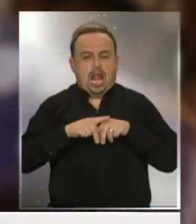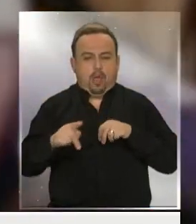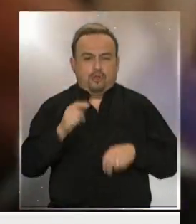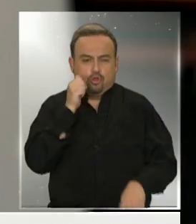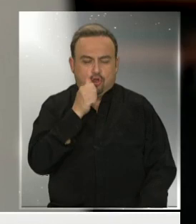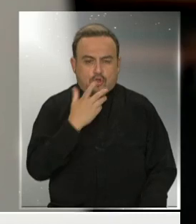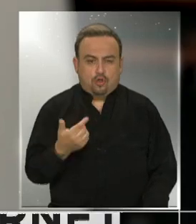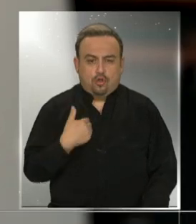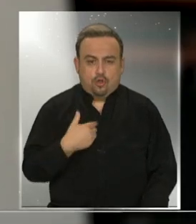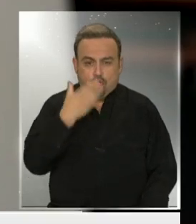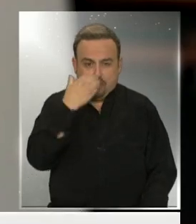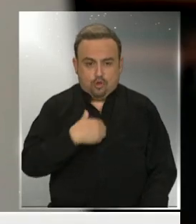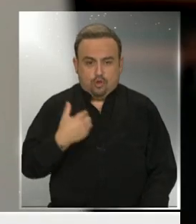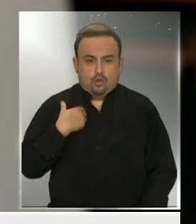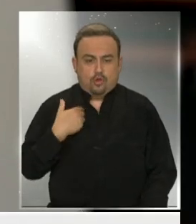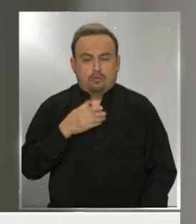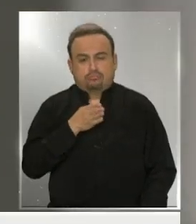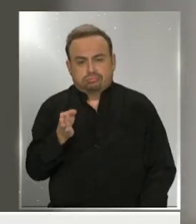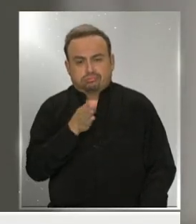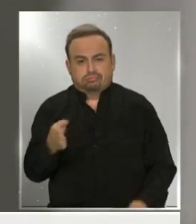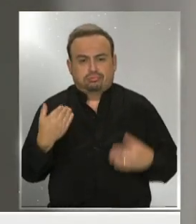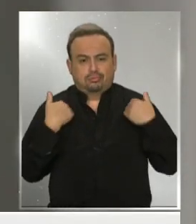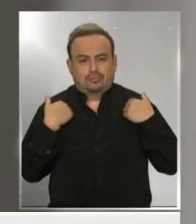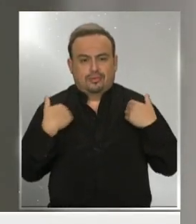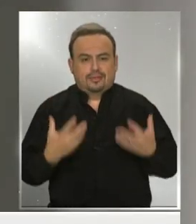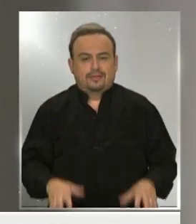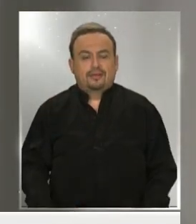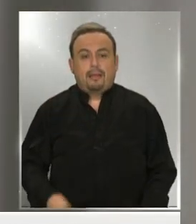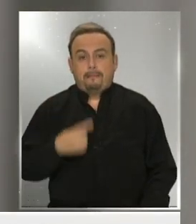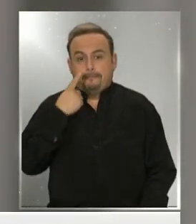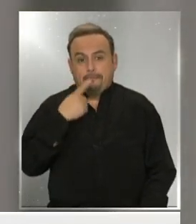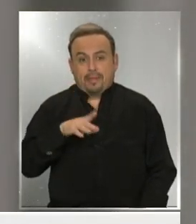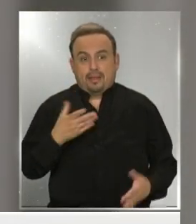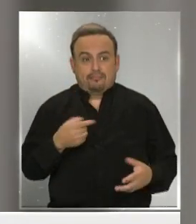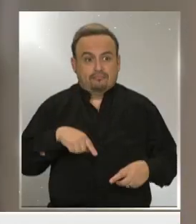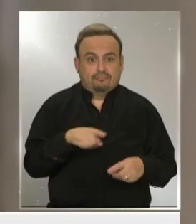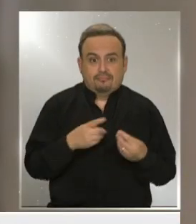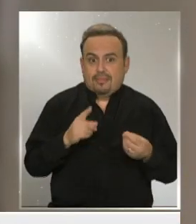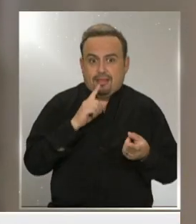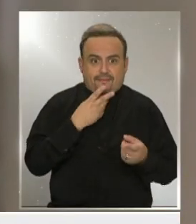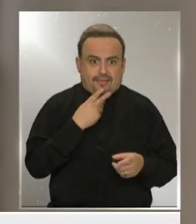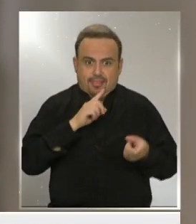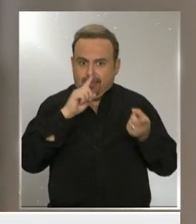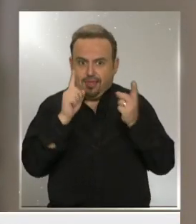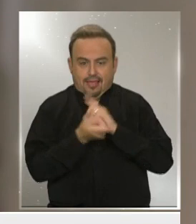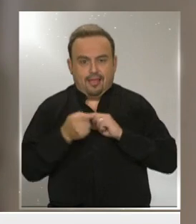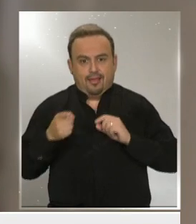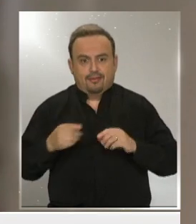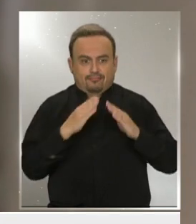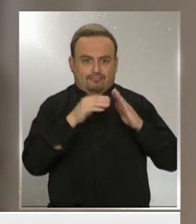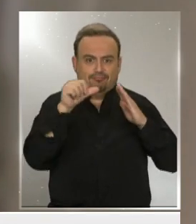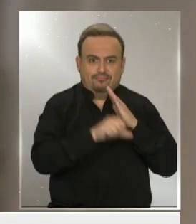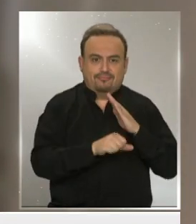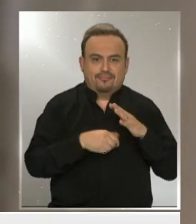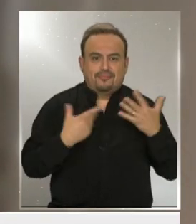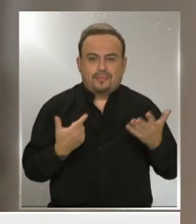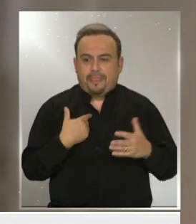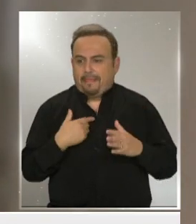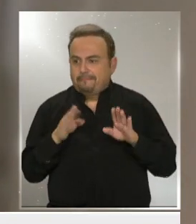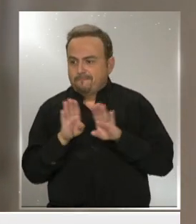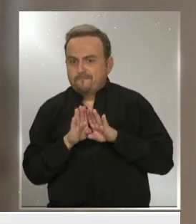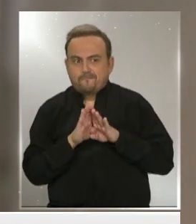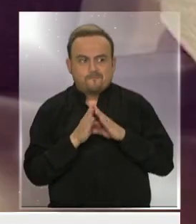diarios. Era una persona que iba constantemente al gimnasio. Pero como a muchos, les cambió la vida producto de la cuarentena. Estando encerrados en